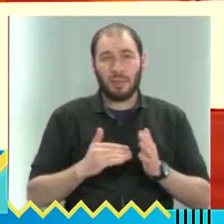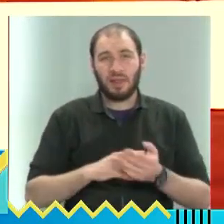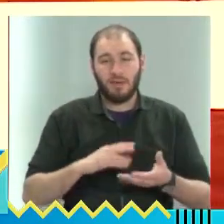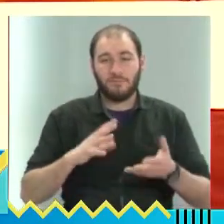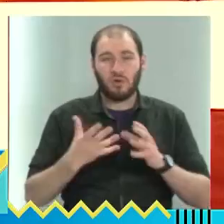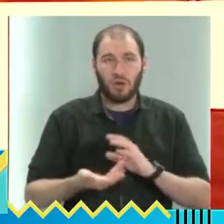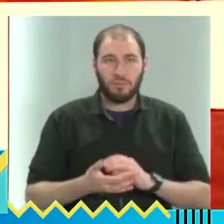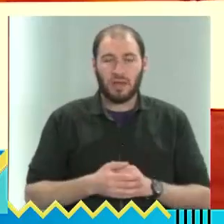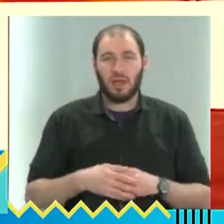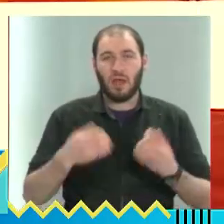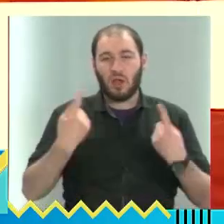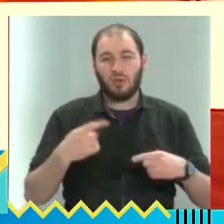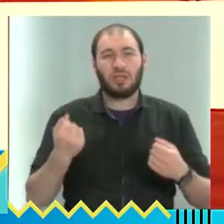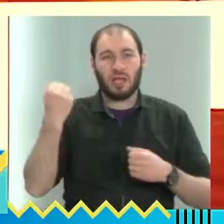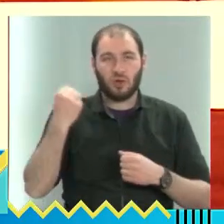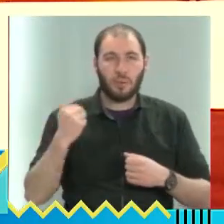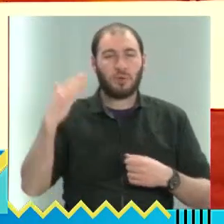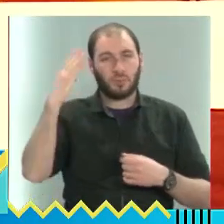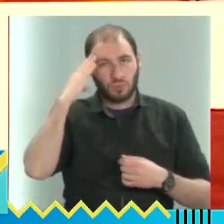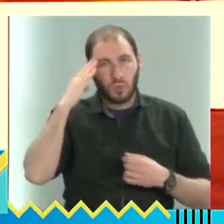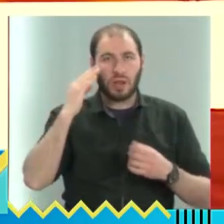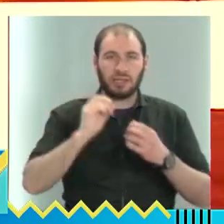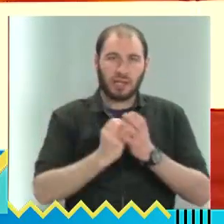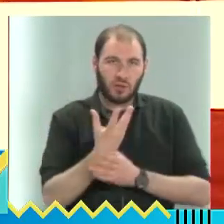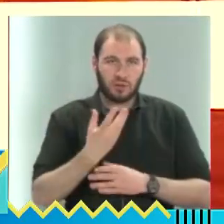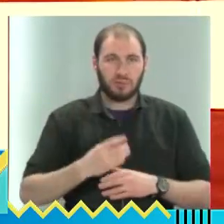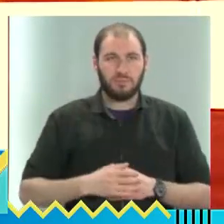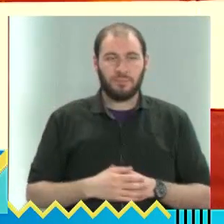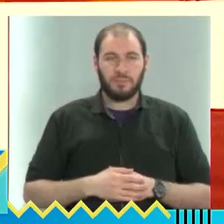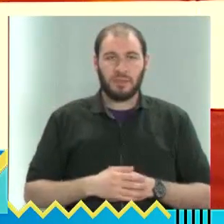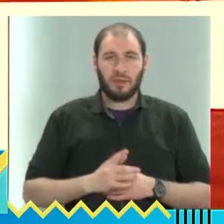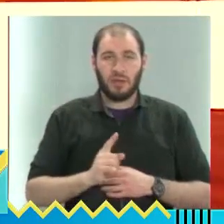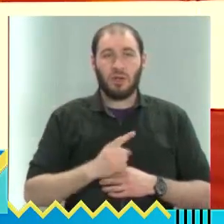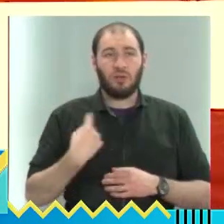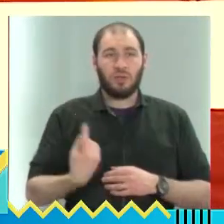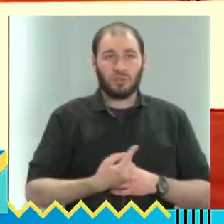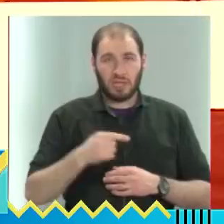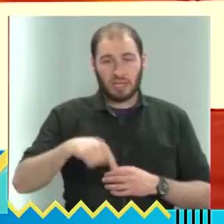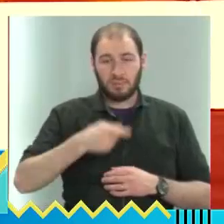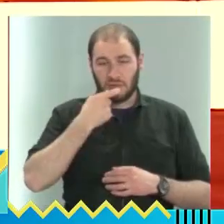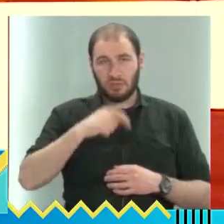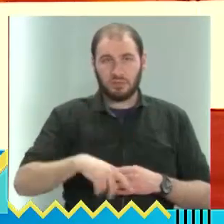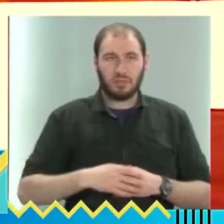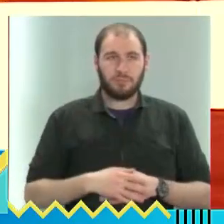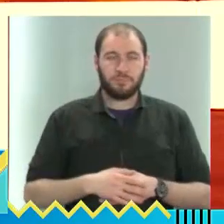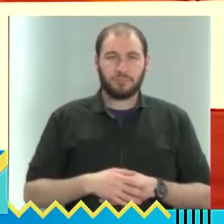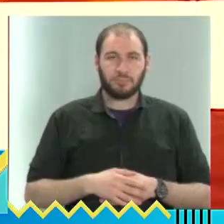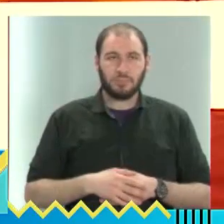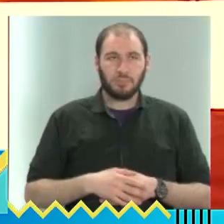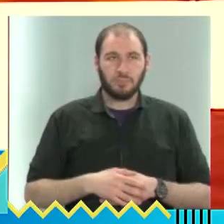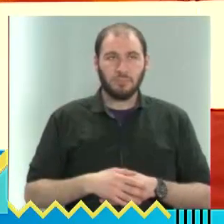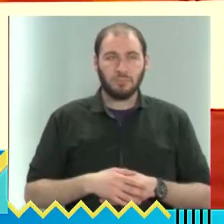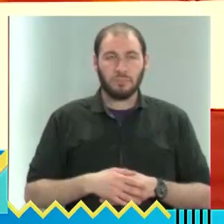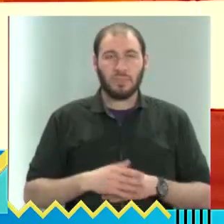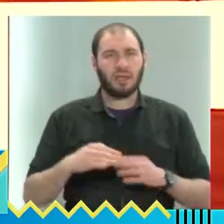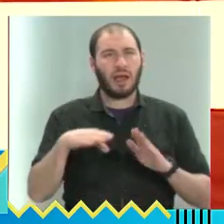medios, a los recursos económicos, culturales, tecnológicos. Nosotros acá en Mendoza tenemos